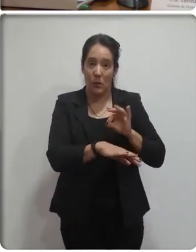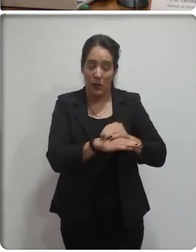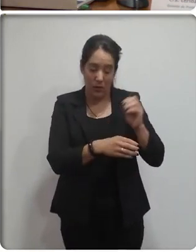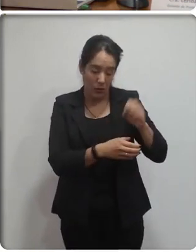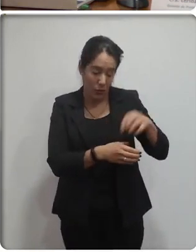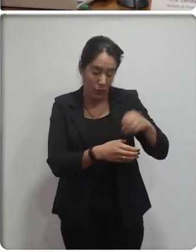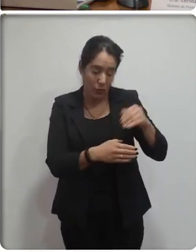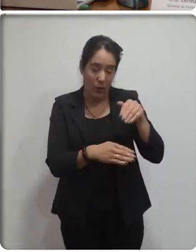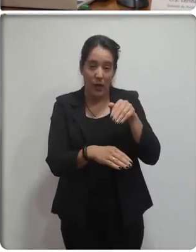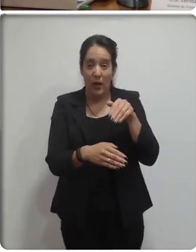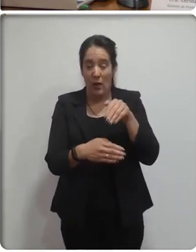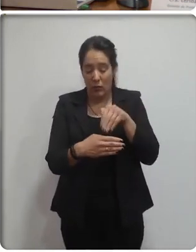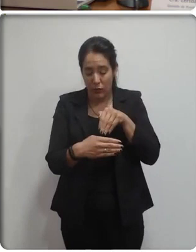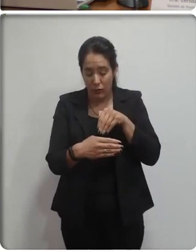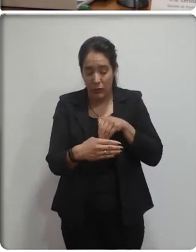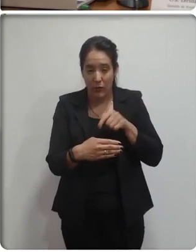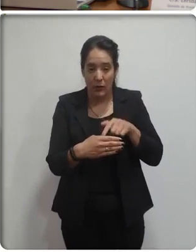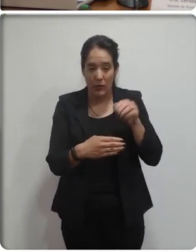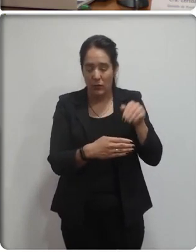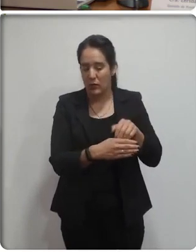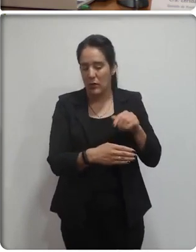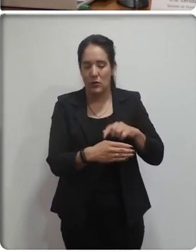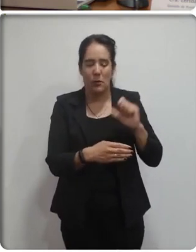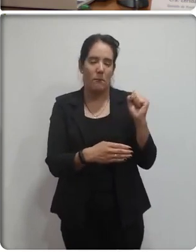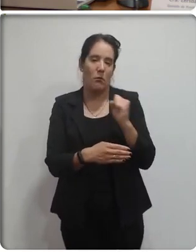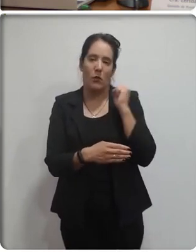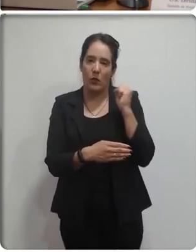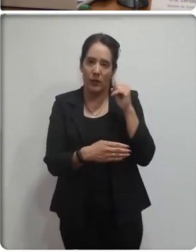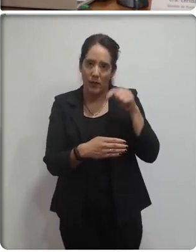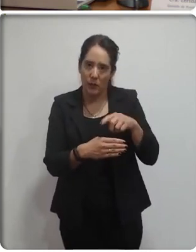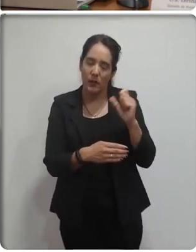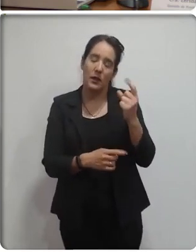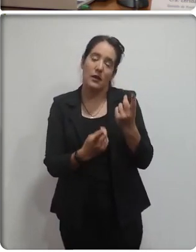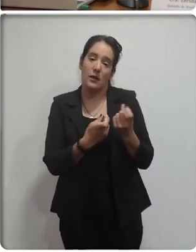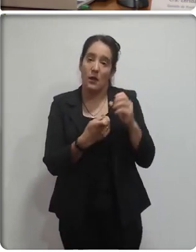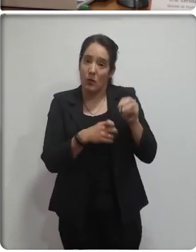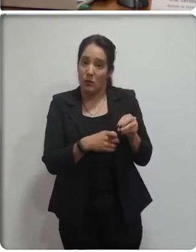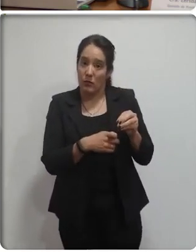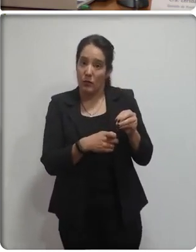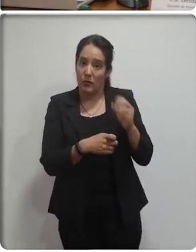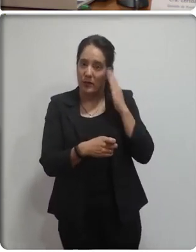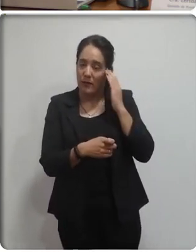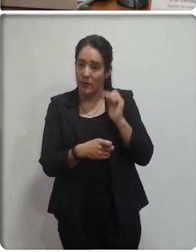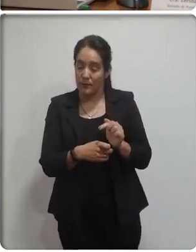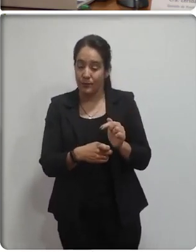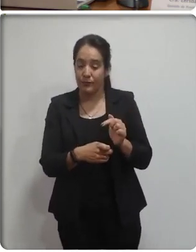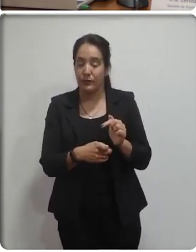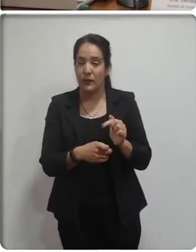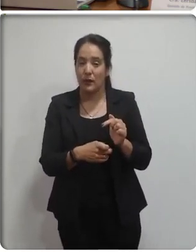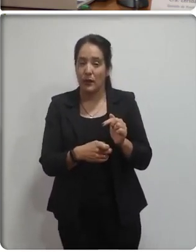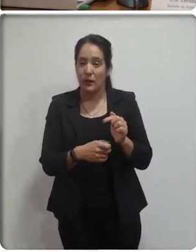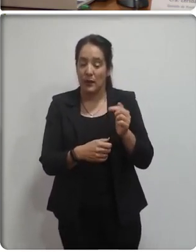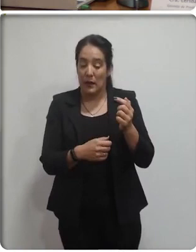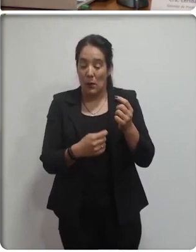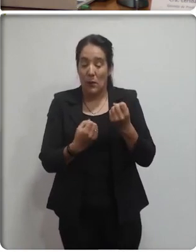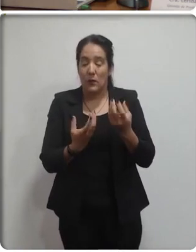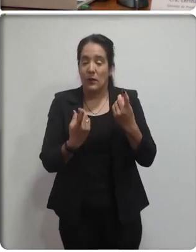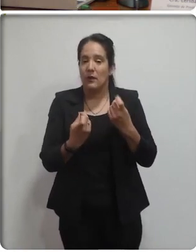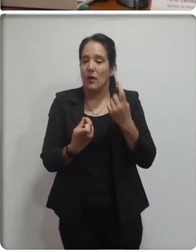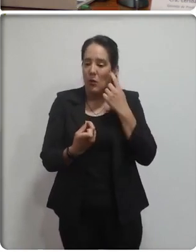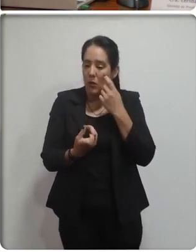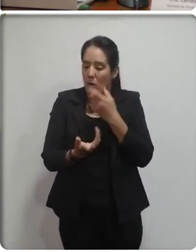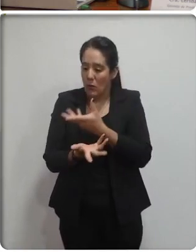tiempo registros propios que han sido sumamente valiosos para poder identificar dentro de los grupos